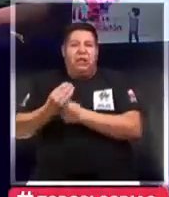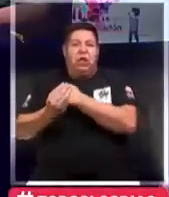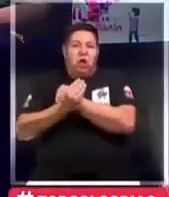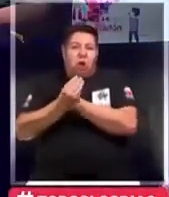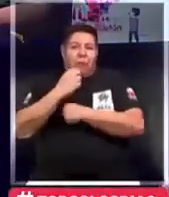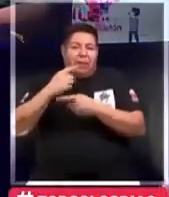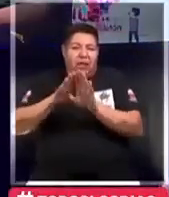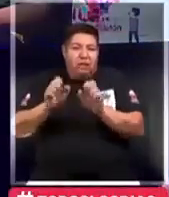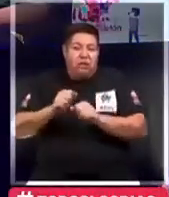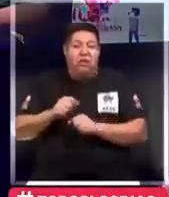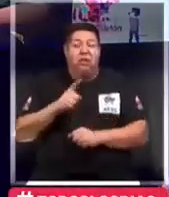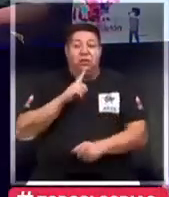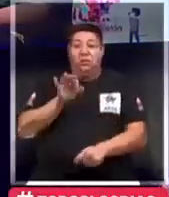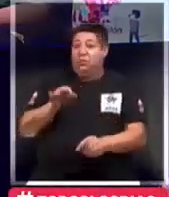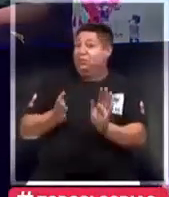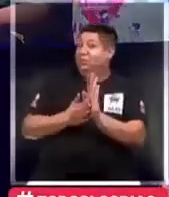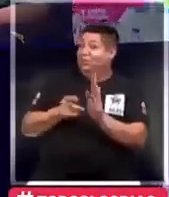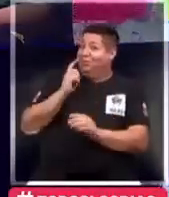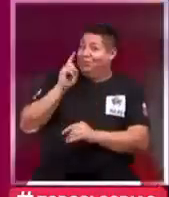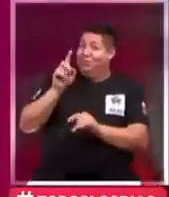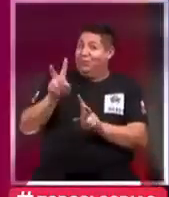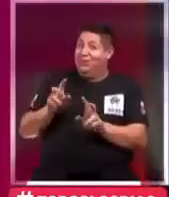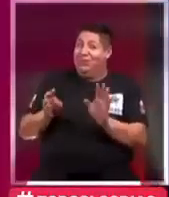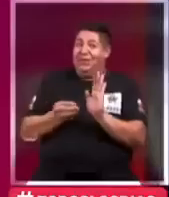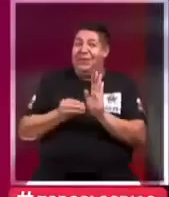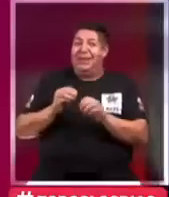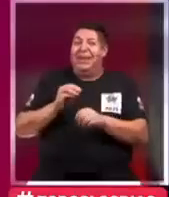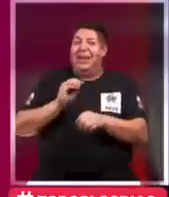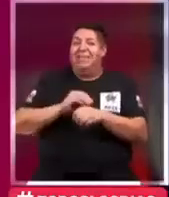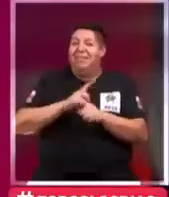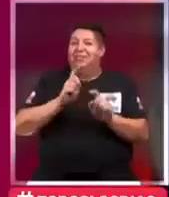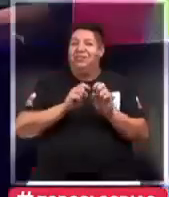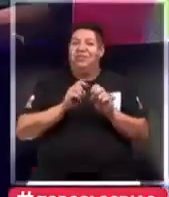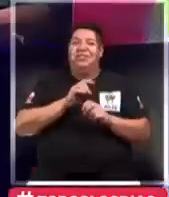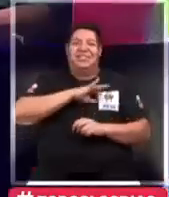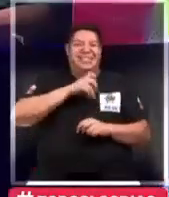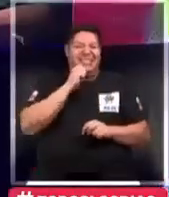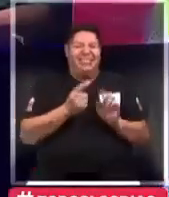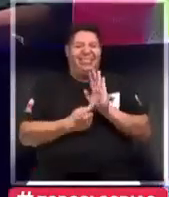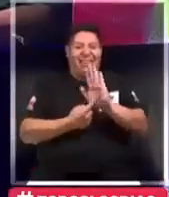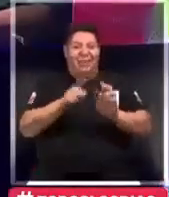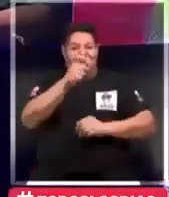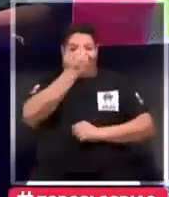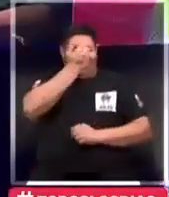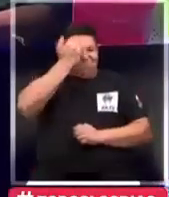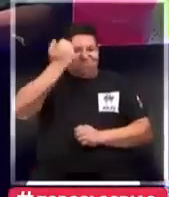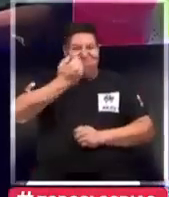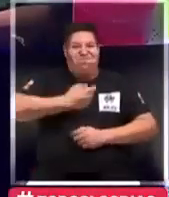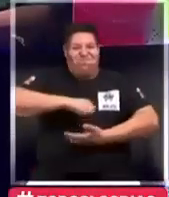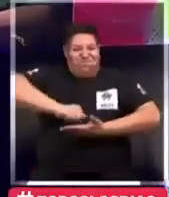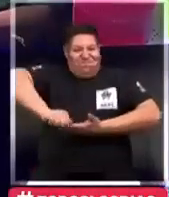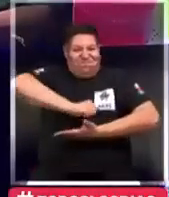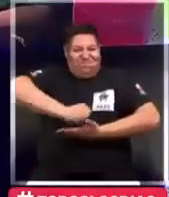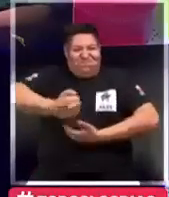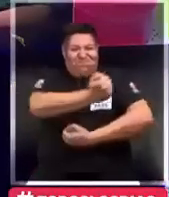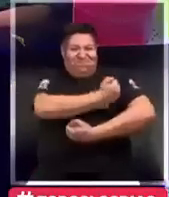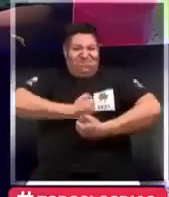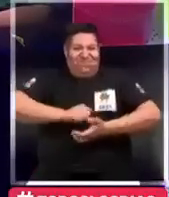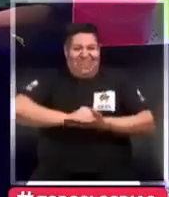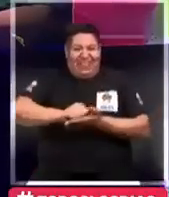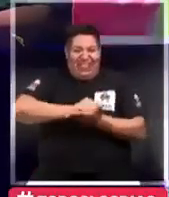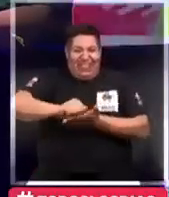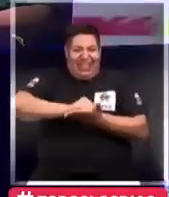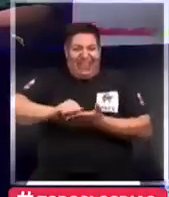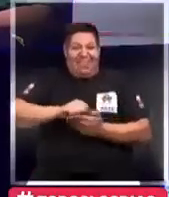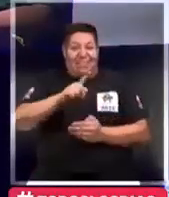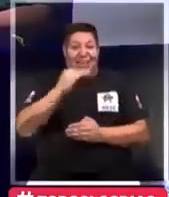al colegio. Oye, tremendo reconocimiento que sí. Te están haciendo público a todo Chile, ¿ah? ¿Eh? Cocinero, bueno para planchar, para lavar, cuidador de